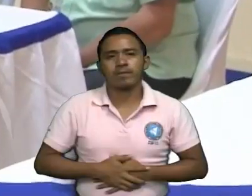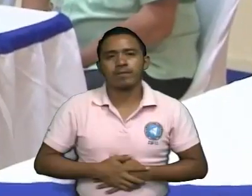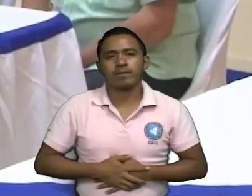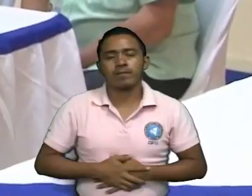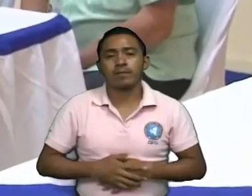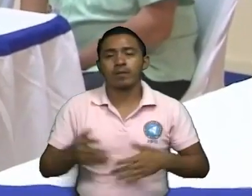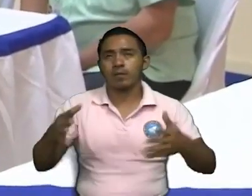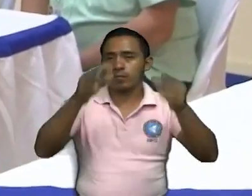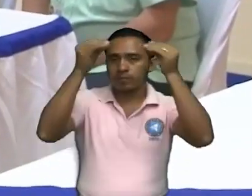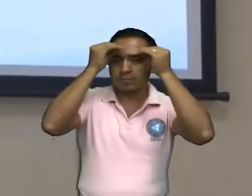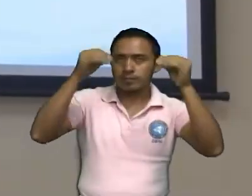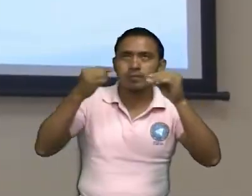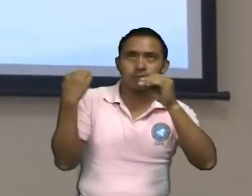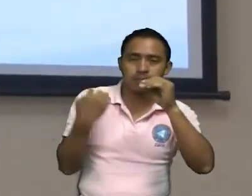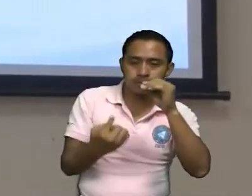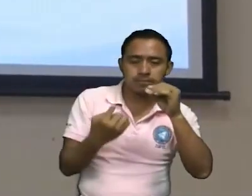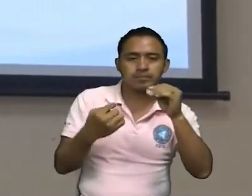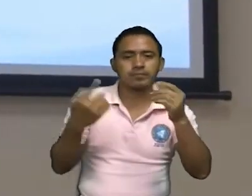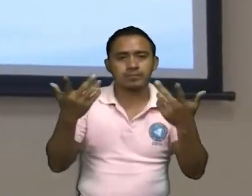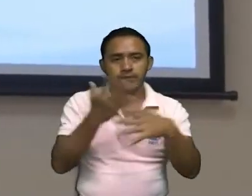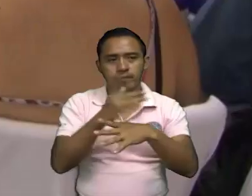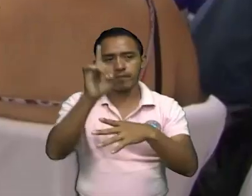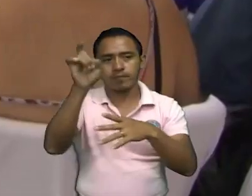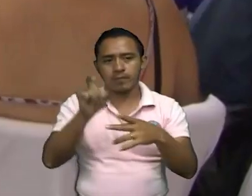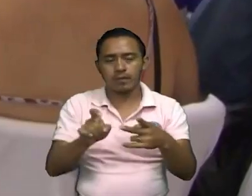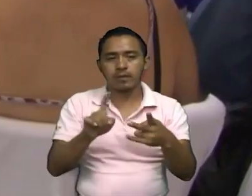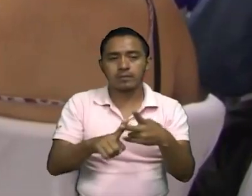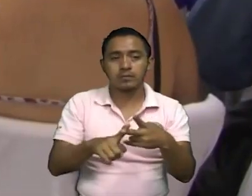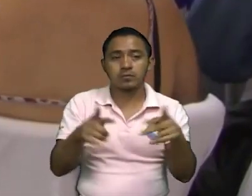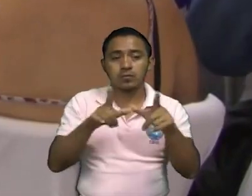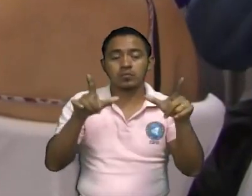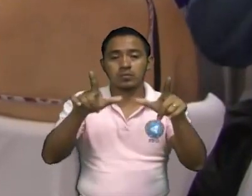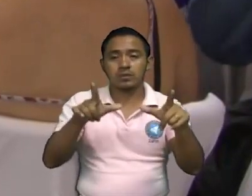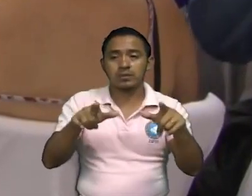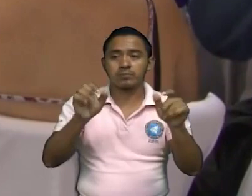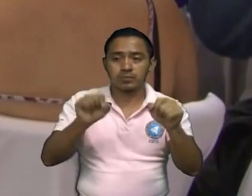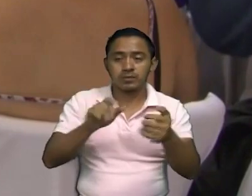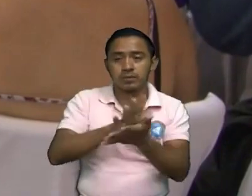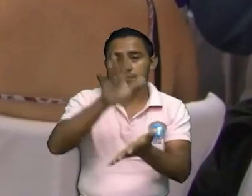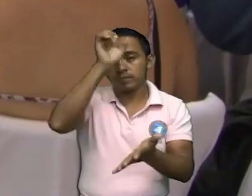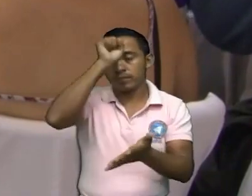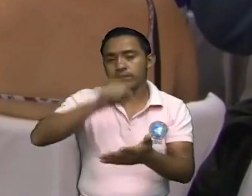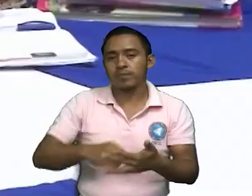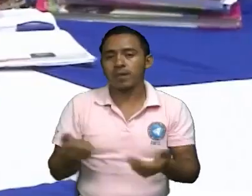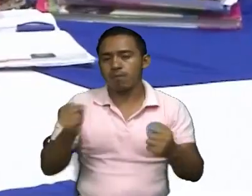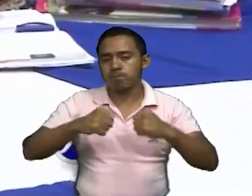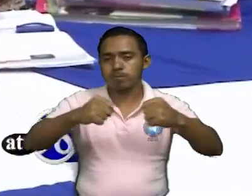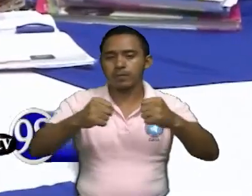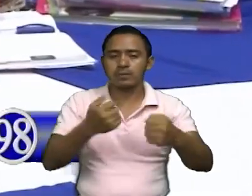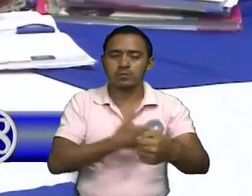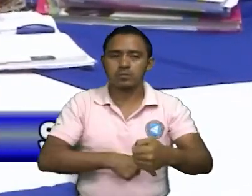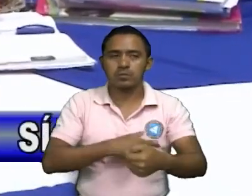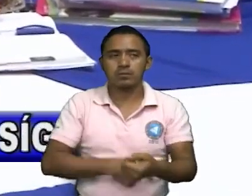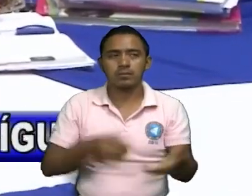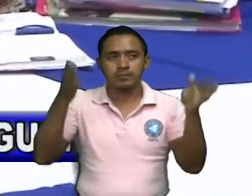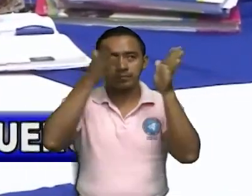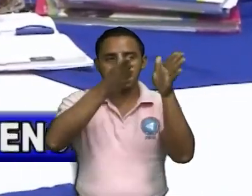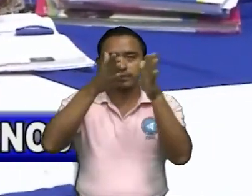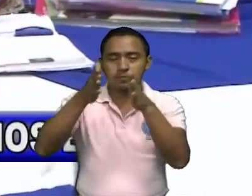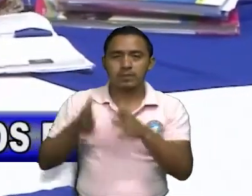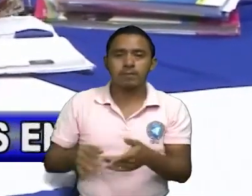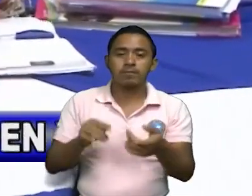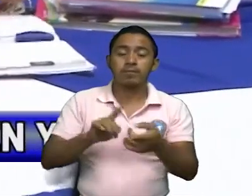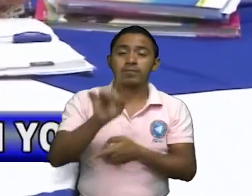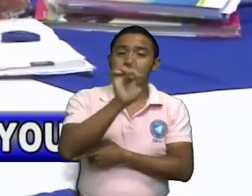Los cursos presenciales y en línea de espacios de aprendizaje para el reforzamiento escolar van dirigidos a los alumnos de